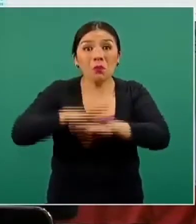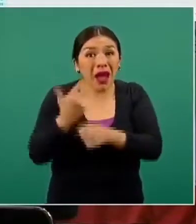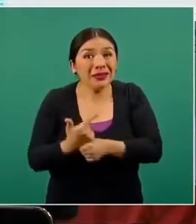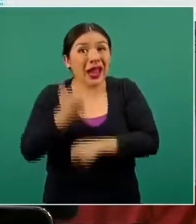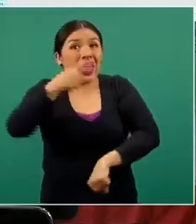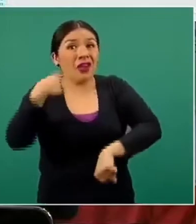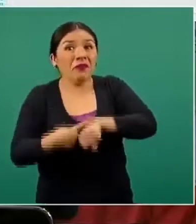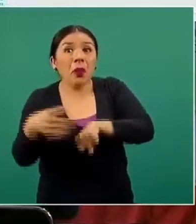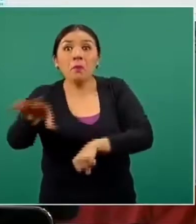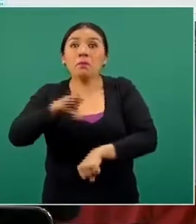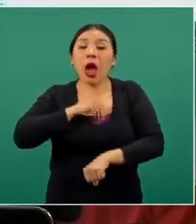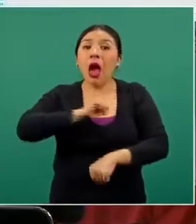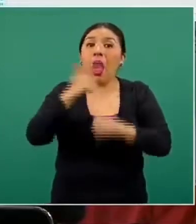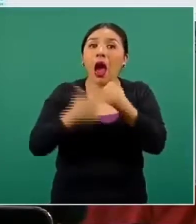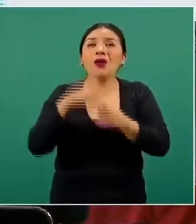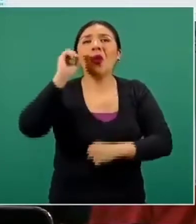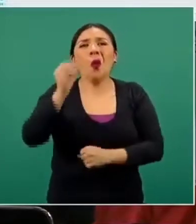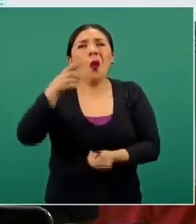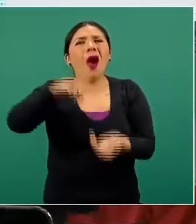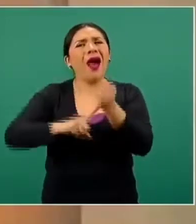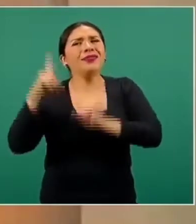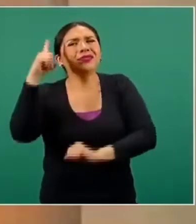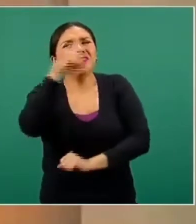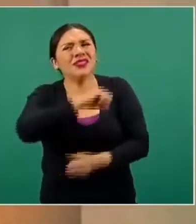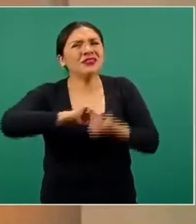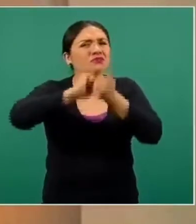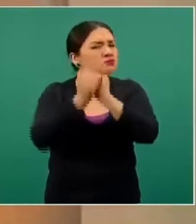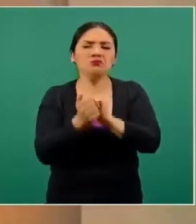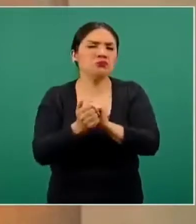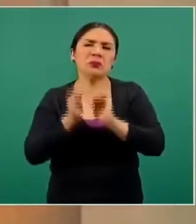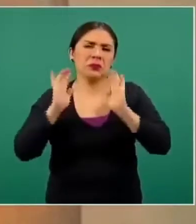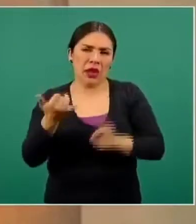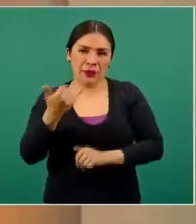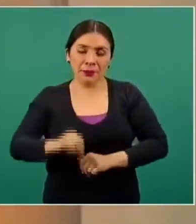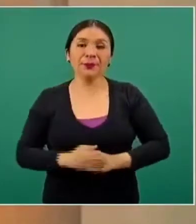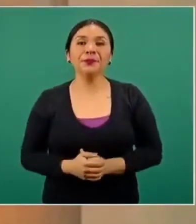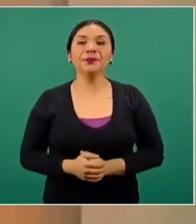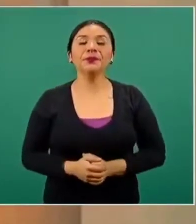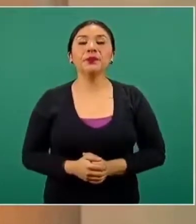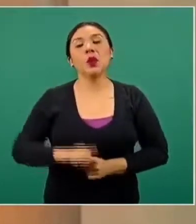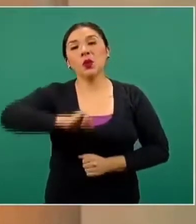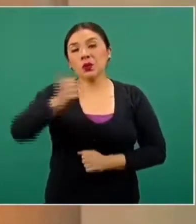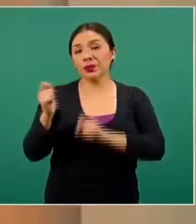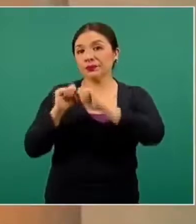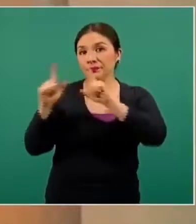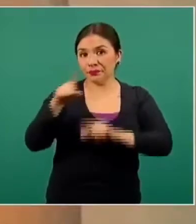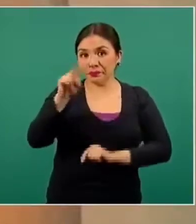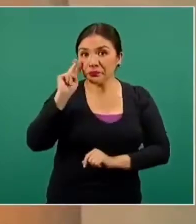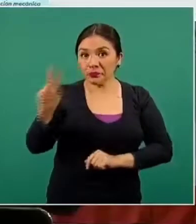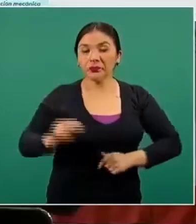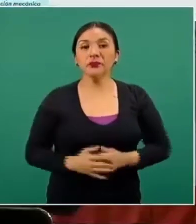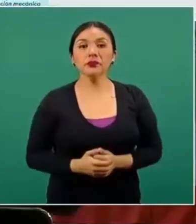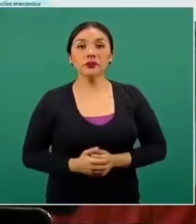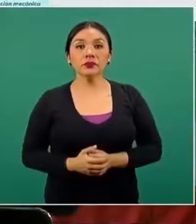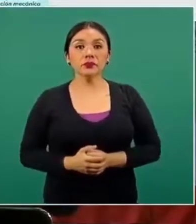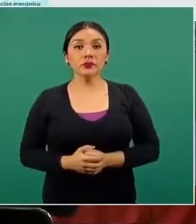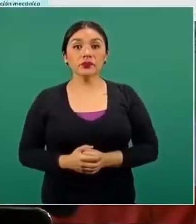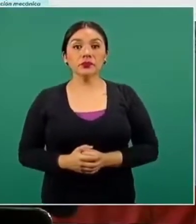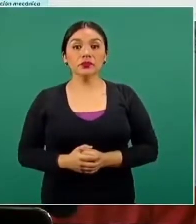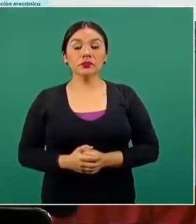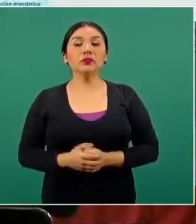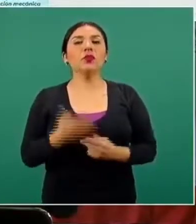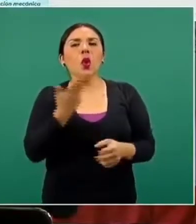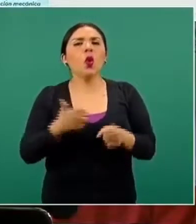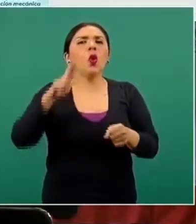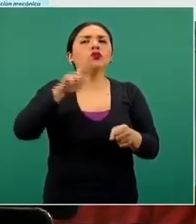grave ni obviamente por las complicaciones que ésta produce. Veamos la siguiente diapositiva. Actualizamos la